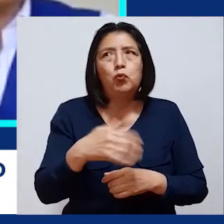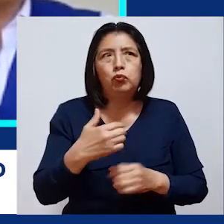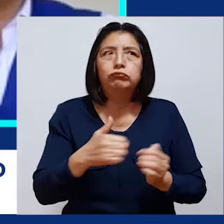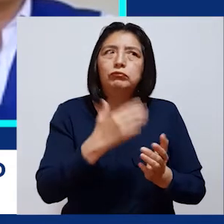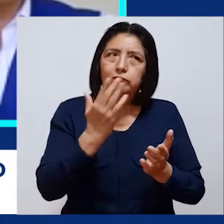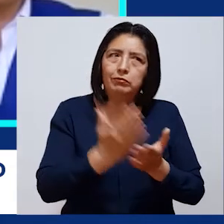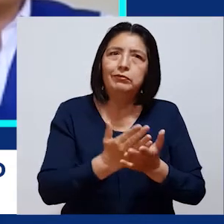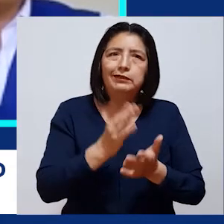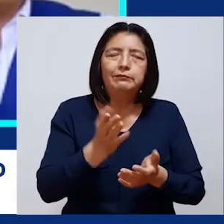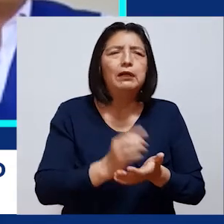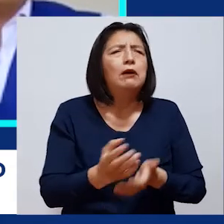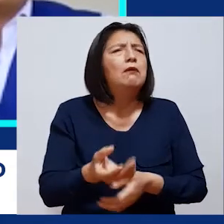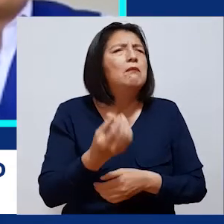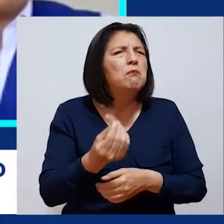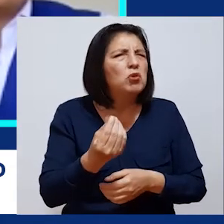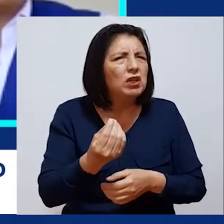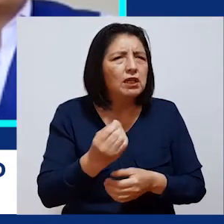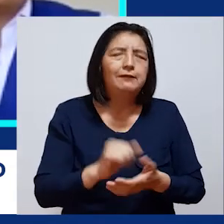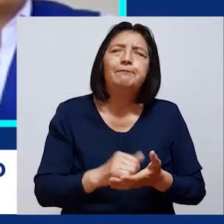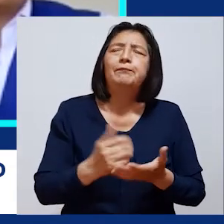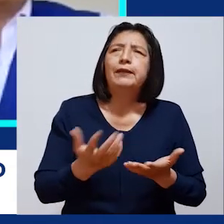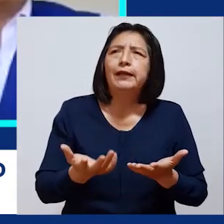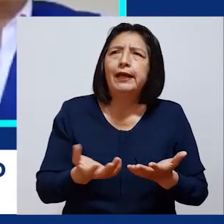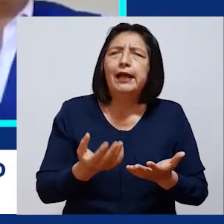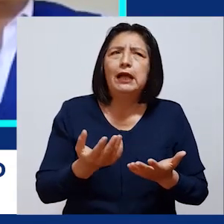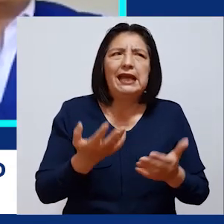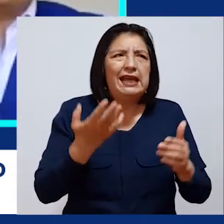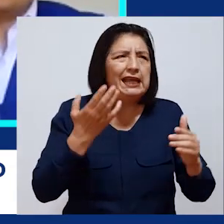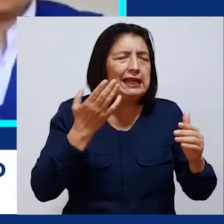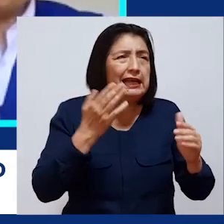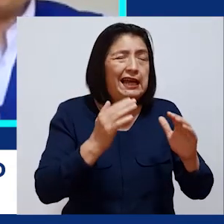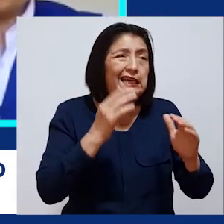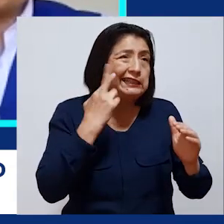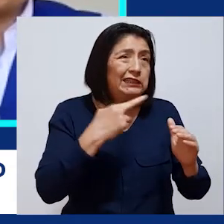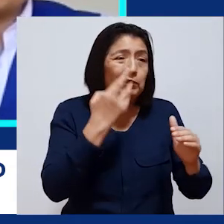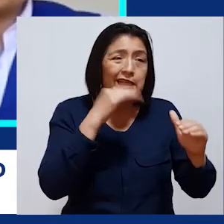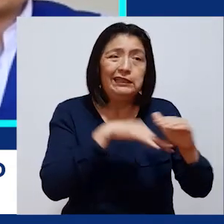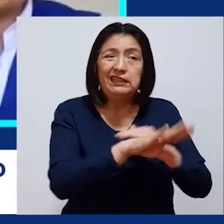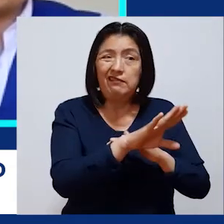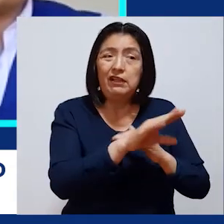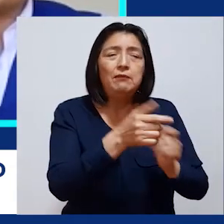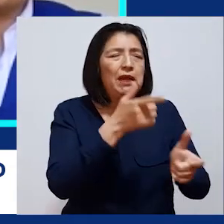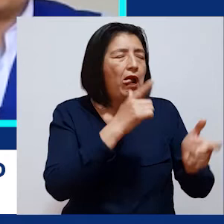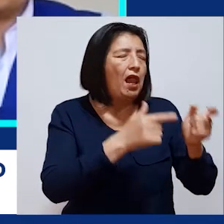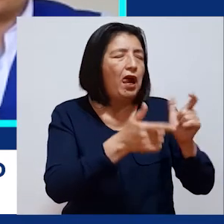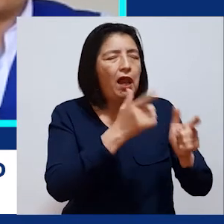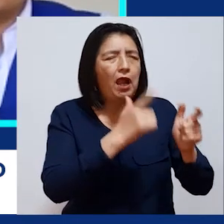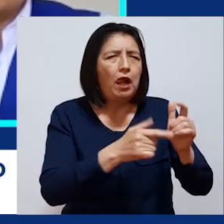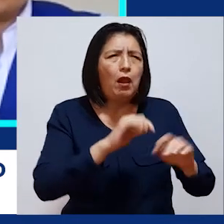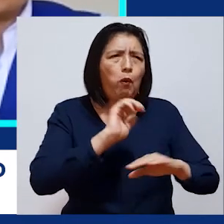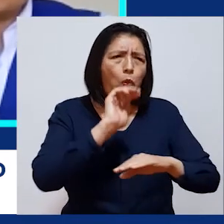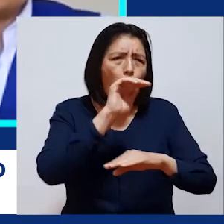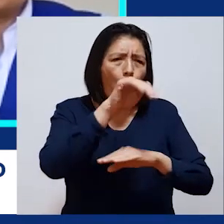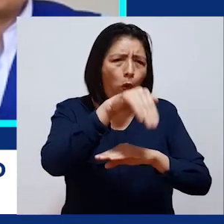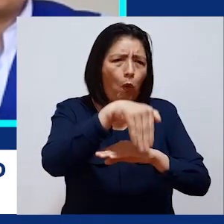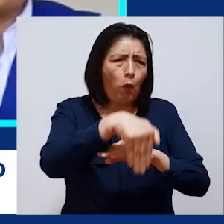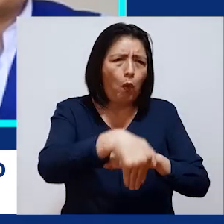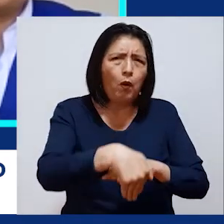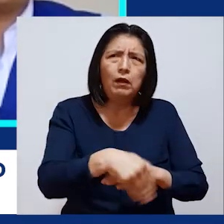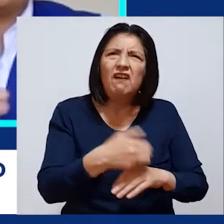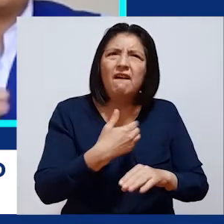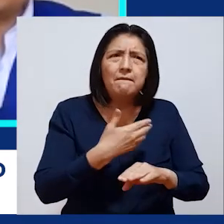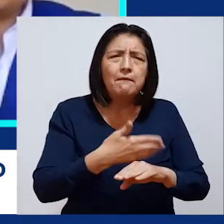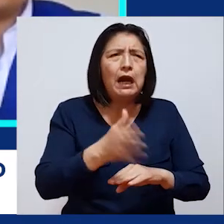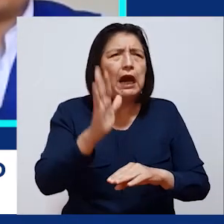tuvo inconvenientes en cuanto entraban personas a libar licor hasta altas horas de la